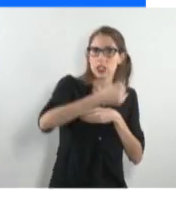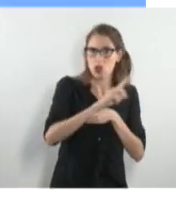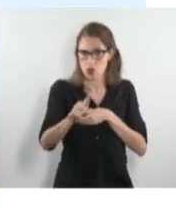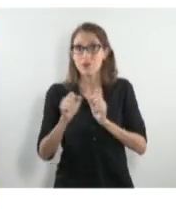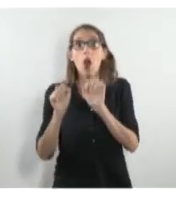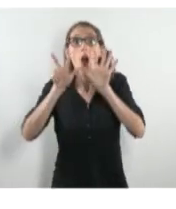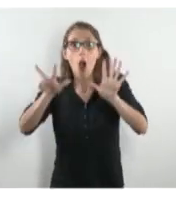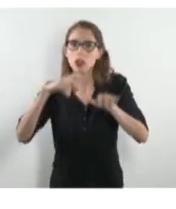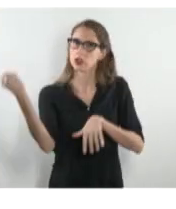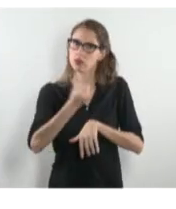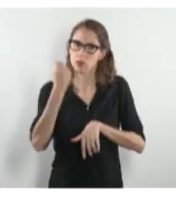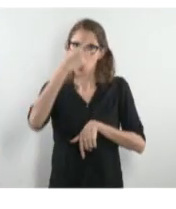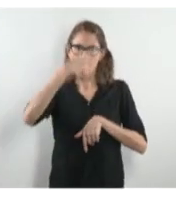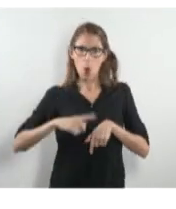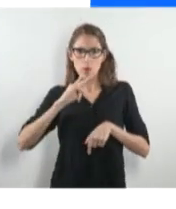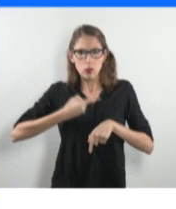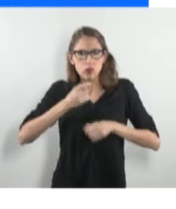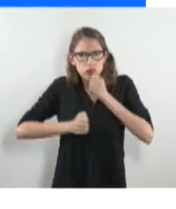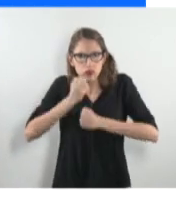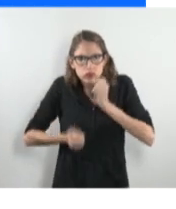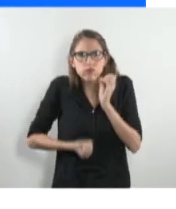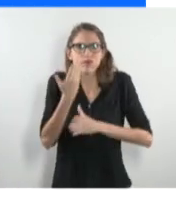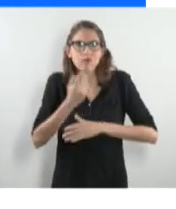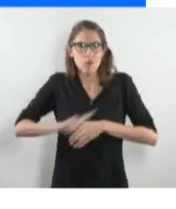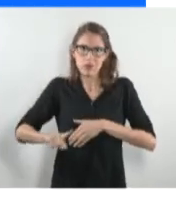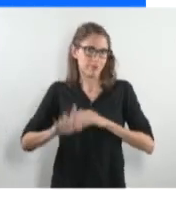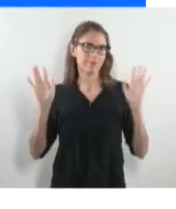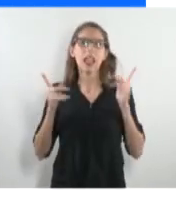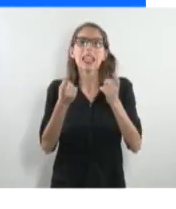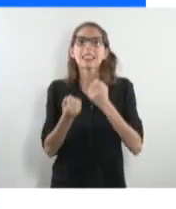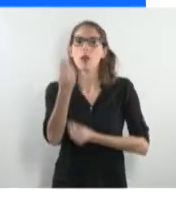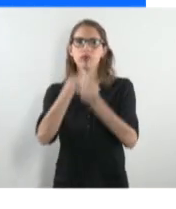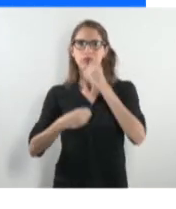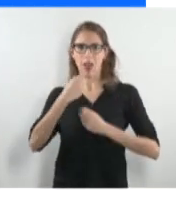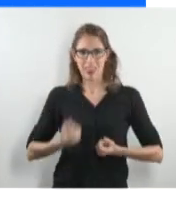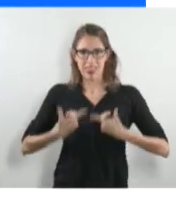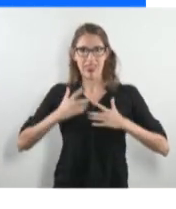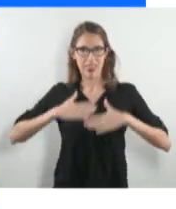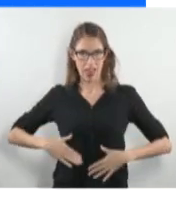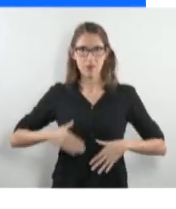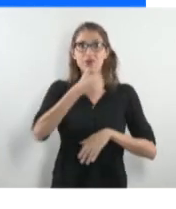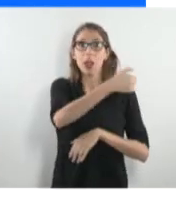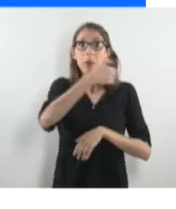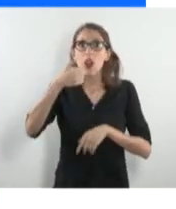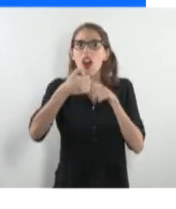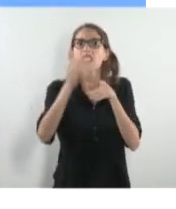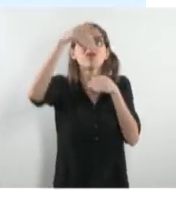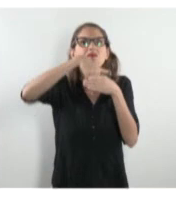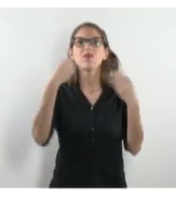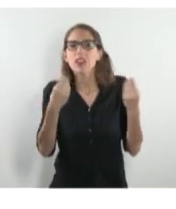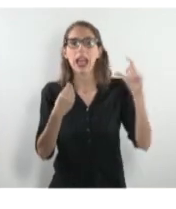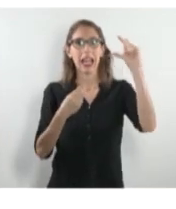El cuerpo no puede generarlos por sí solo y debe ingerirlos con los alimentos. Cada aminoácido está compuesto por un átomo de